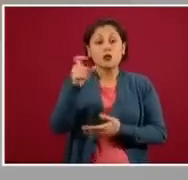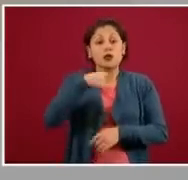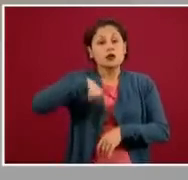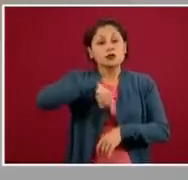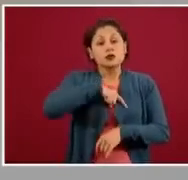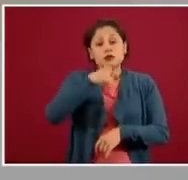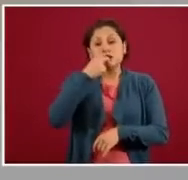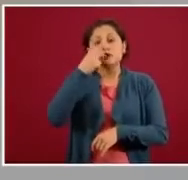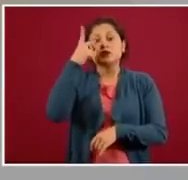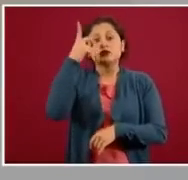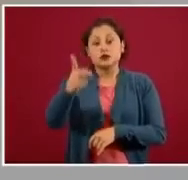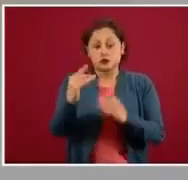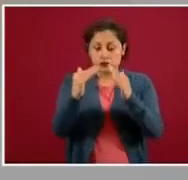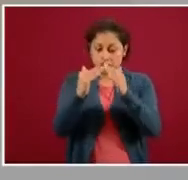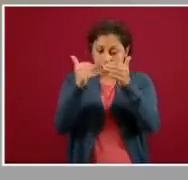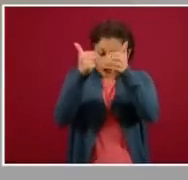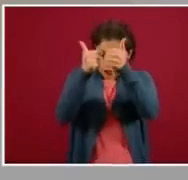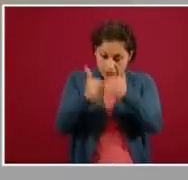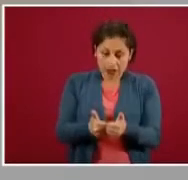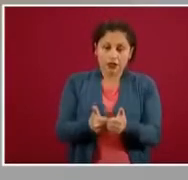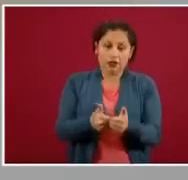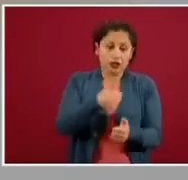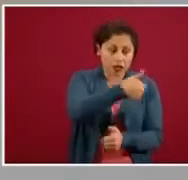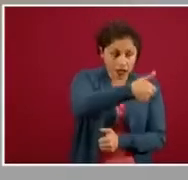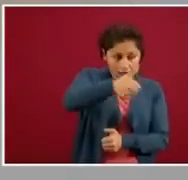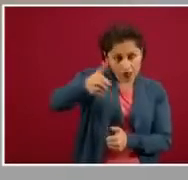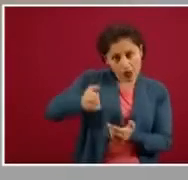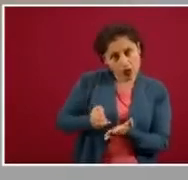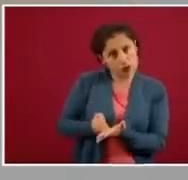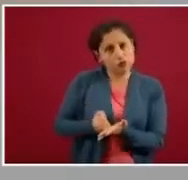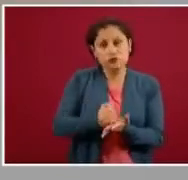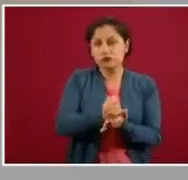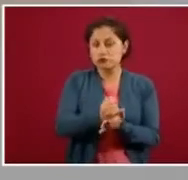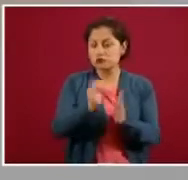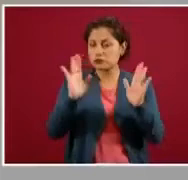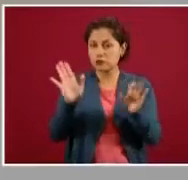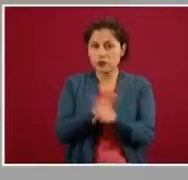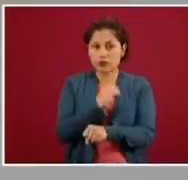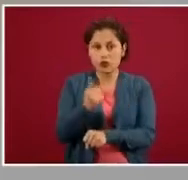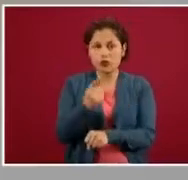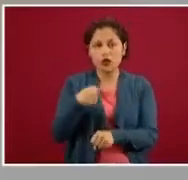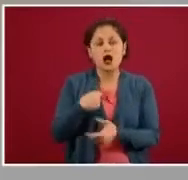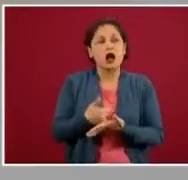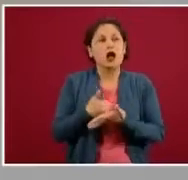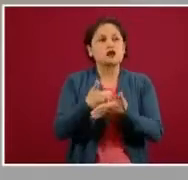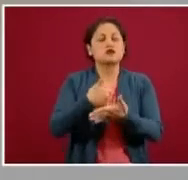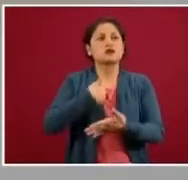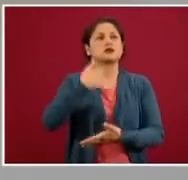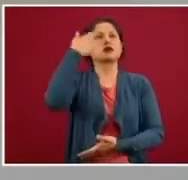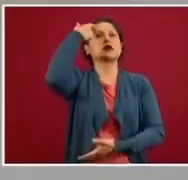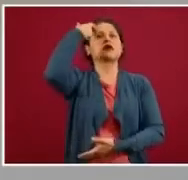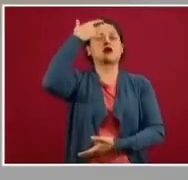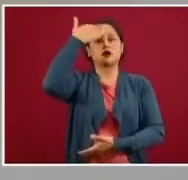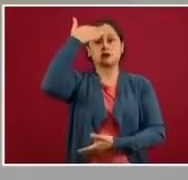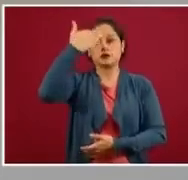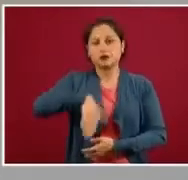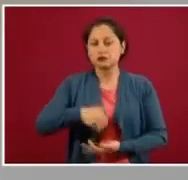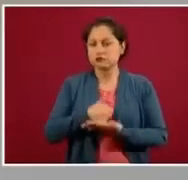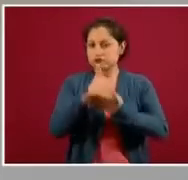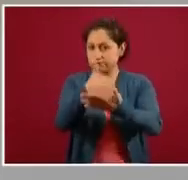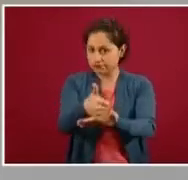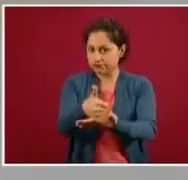de voluntad personal que requiere conciencia, requiere un sentido de solidaridad. Pero cuando una